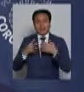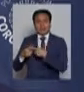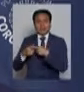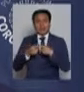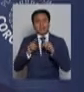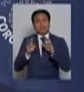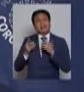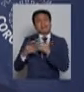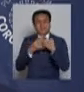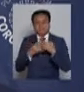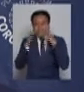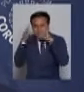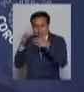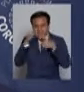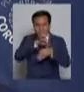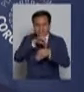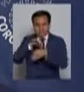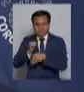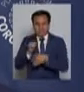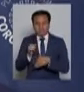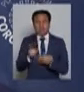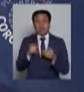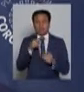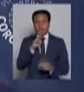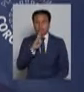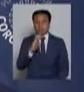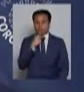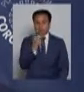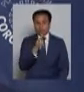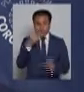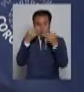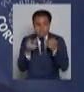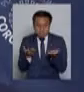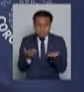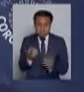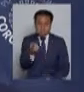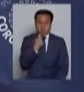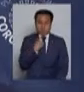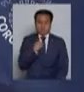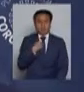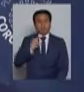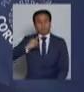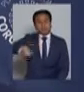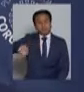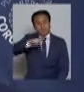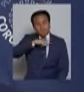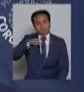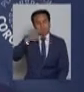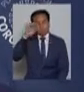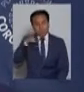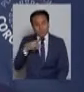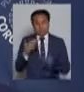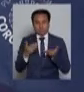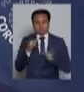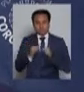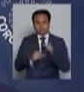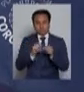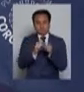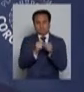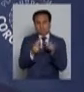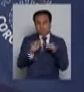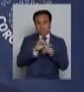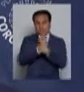Asistenciales. Y respondiendo a su pregunta concreta, como ya sabemos, a medida que avanza la